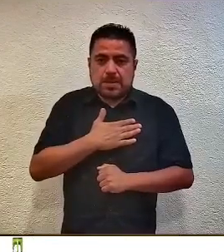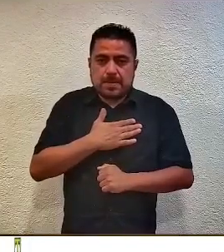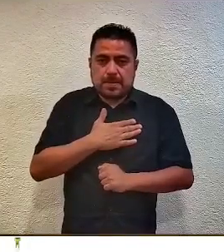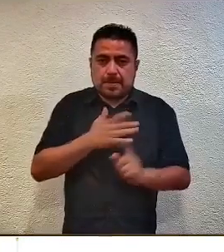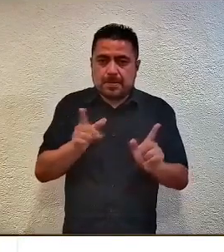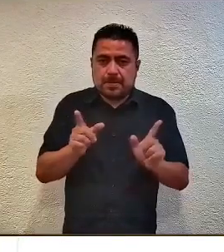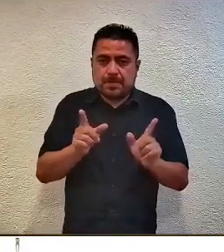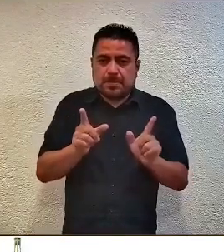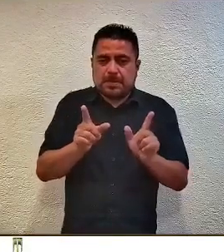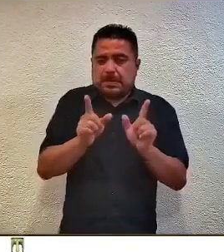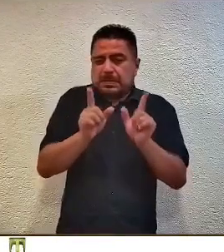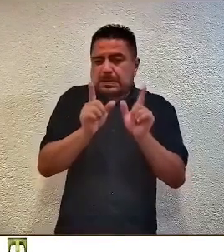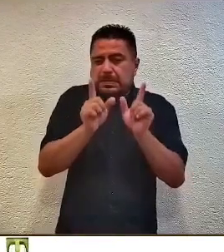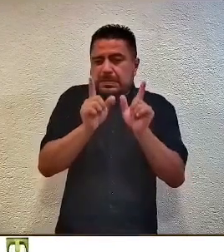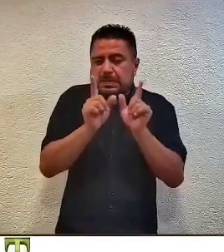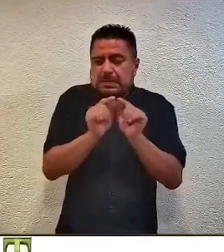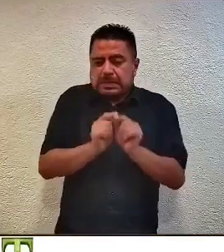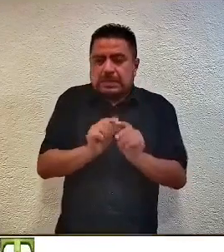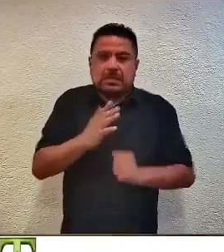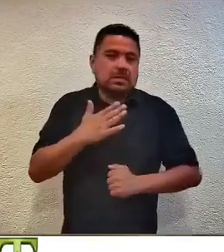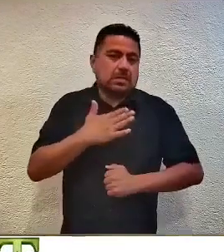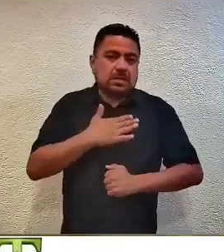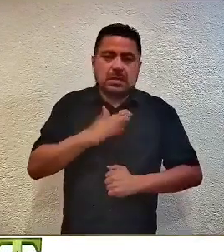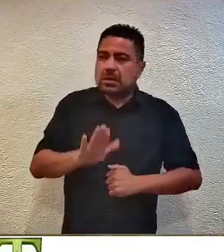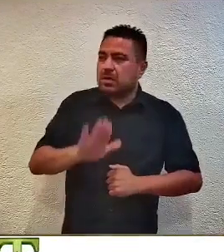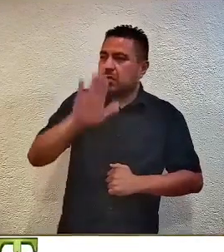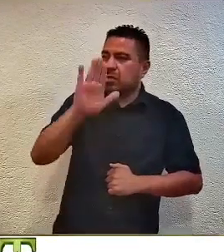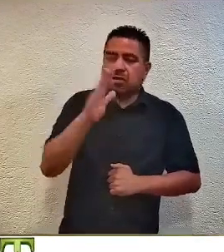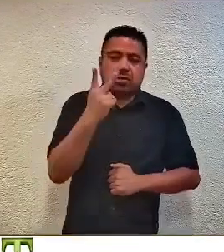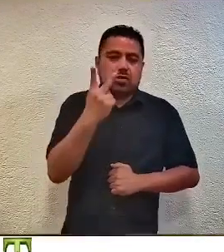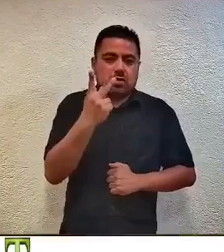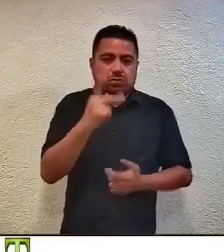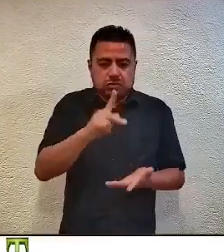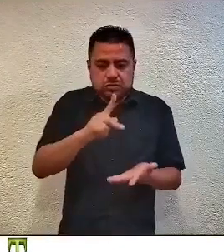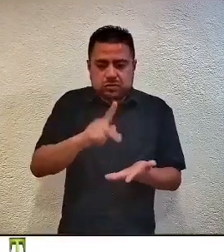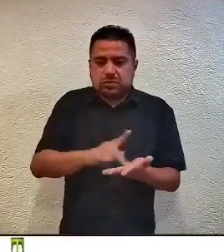procurar ser breve. Mi intervención sería en dos momentos.